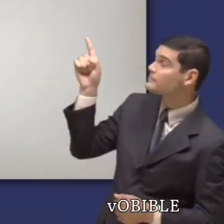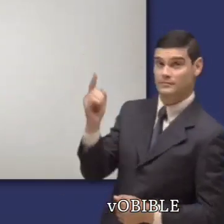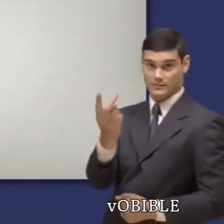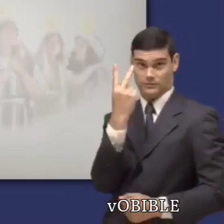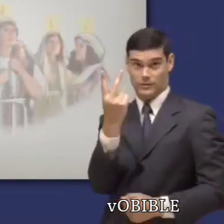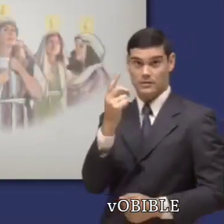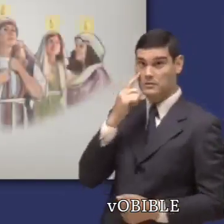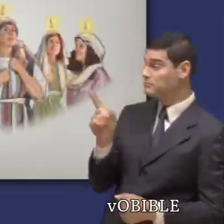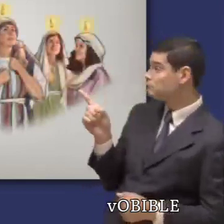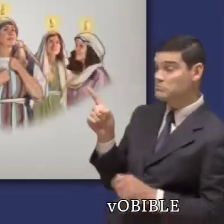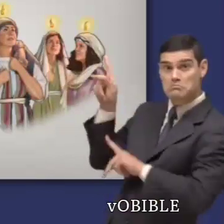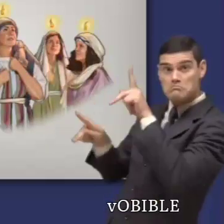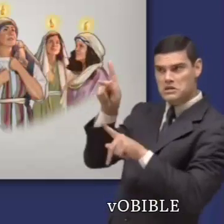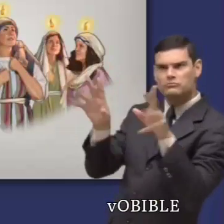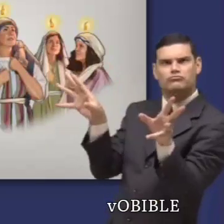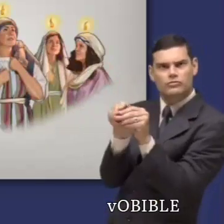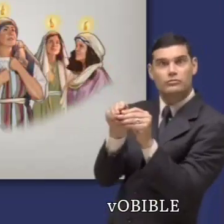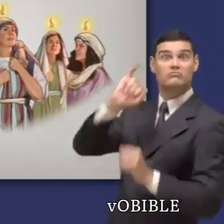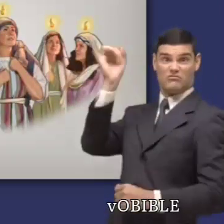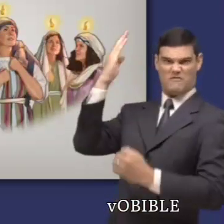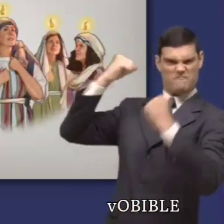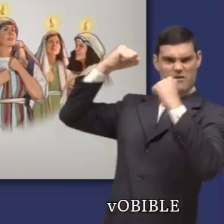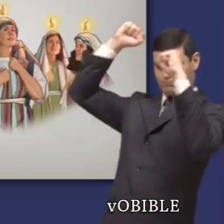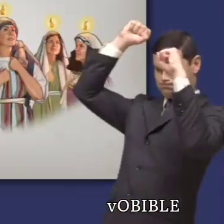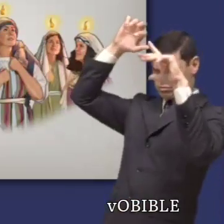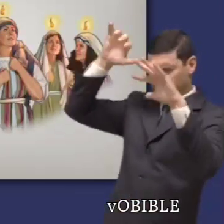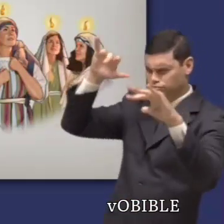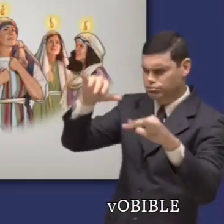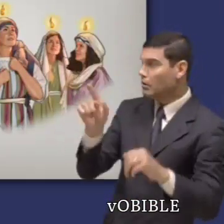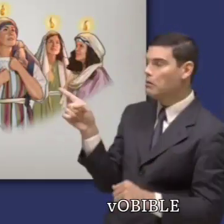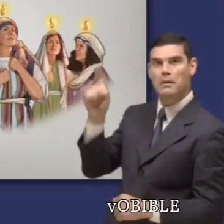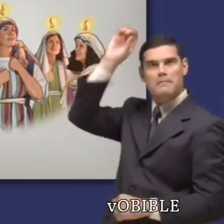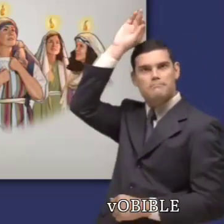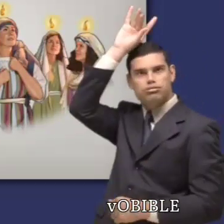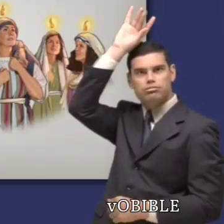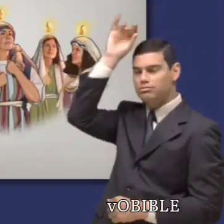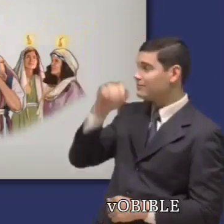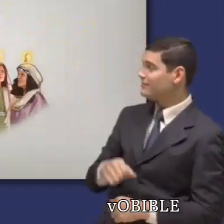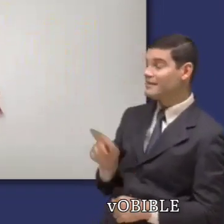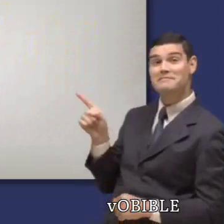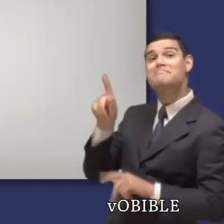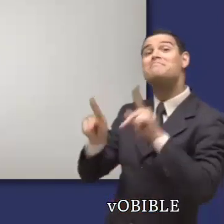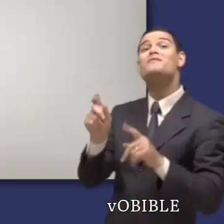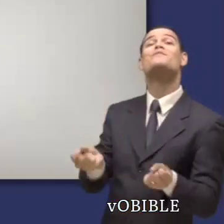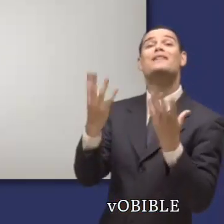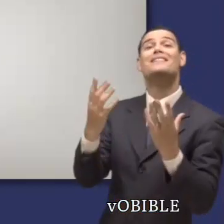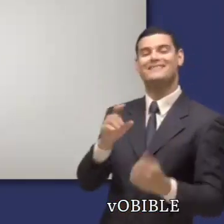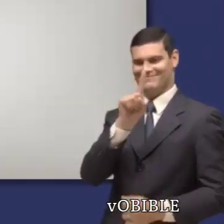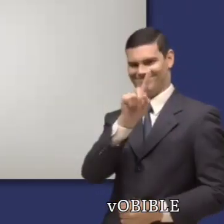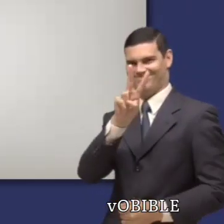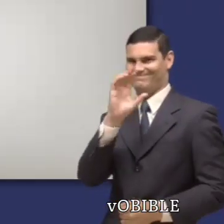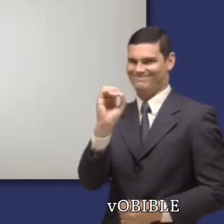El capítulo 2 menciona que, 10 días después, en el Pentecostés del 33, se derrama Espíritu Santo sobre unos